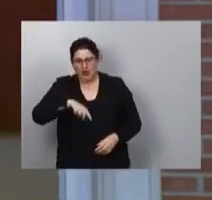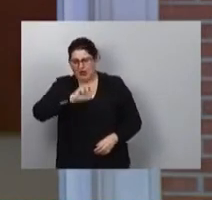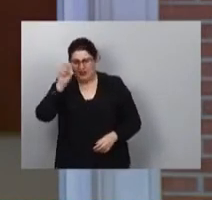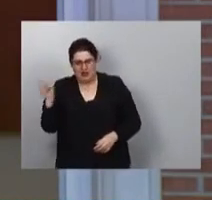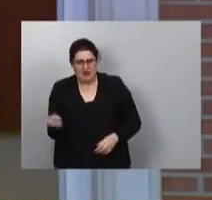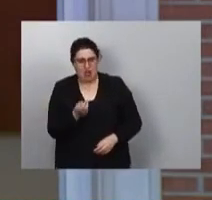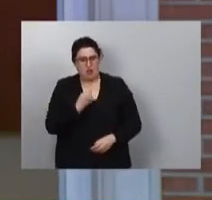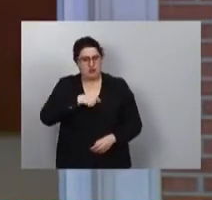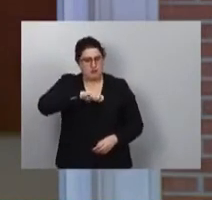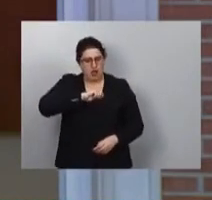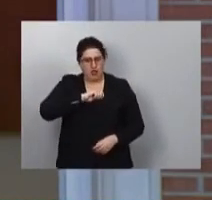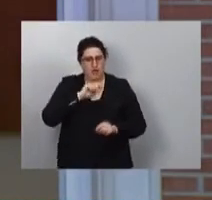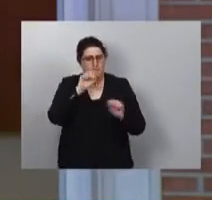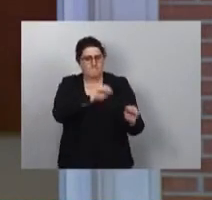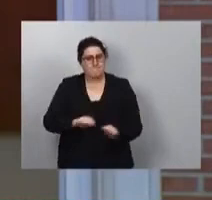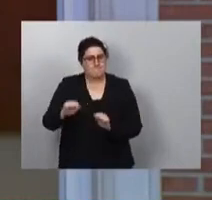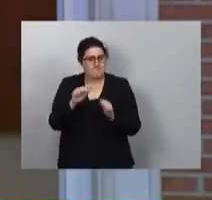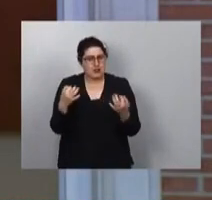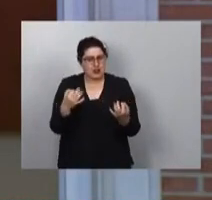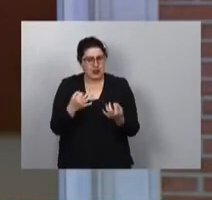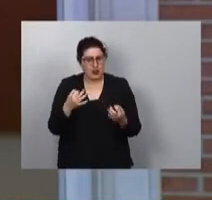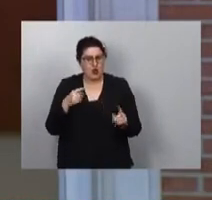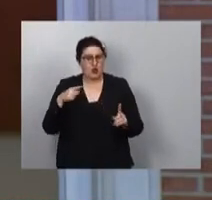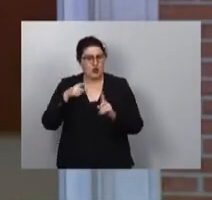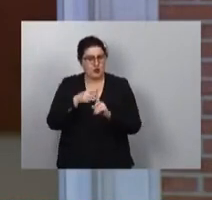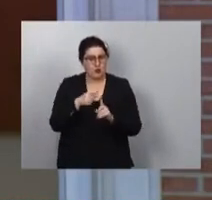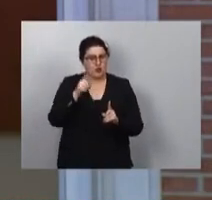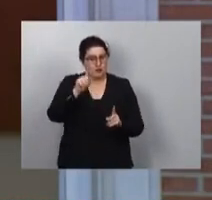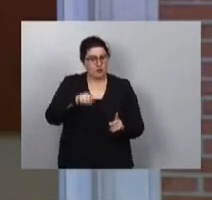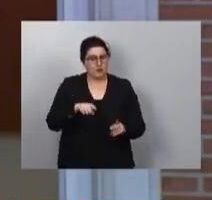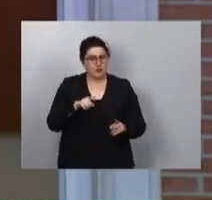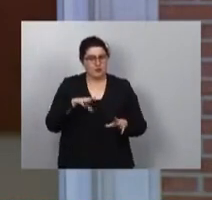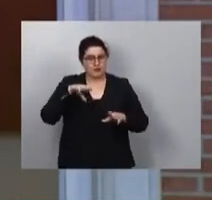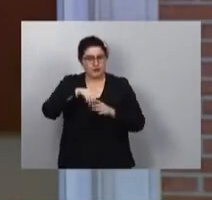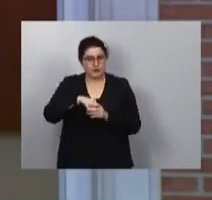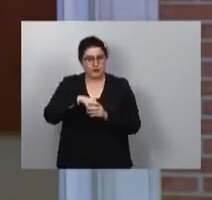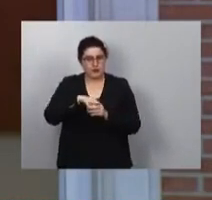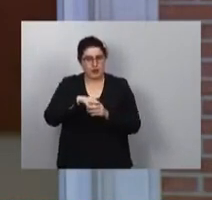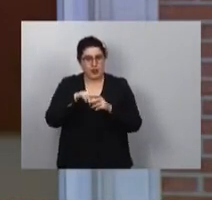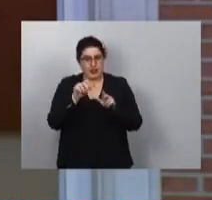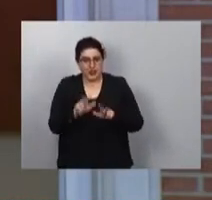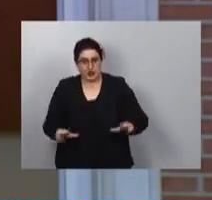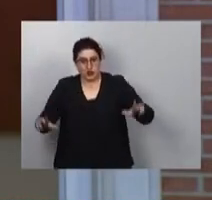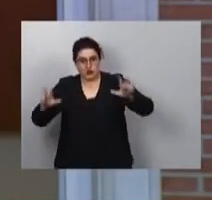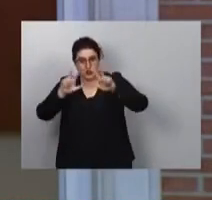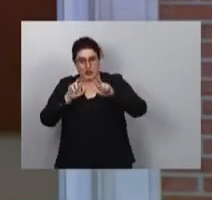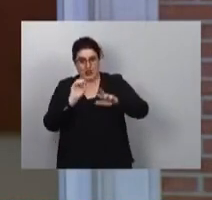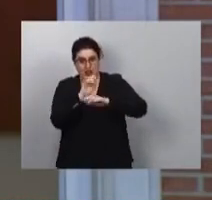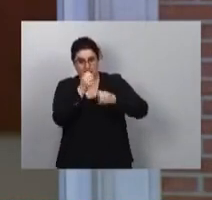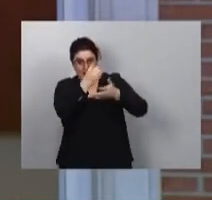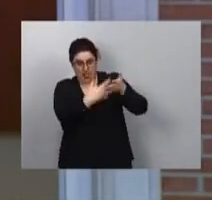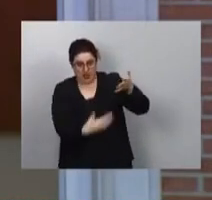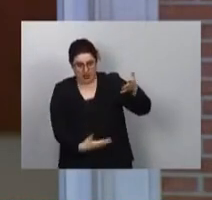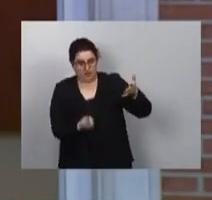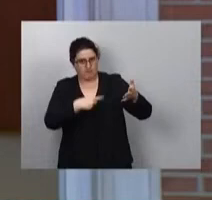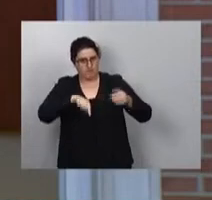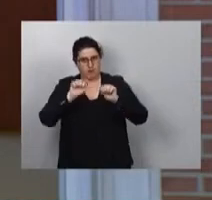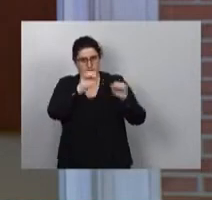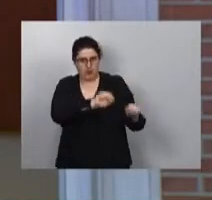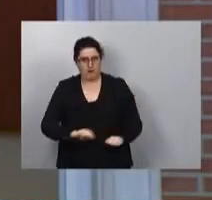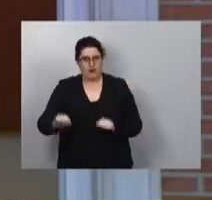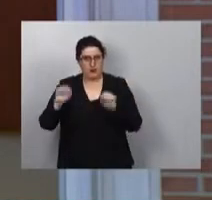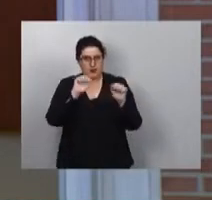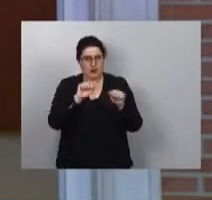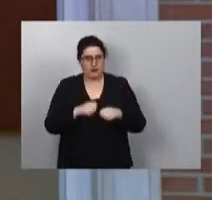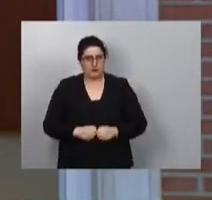por bueno por Sánchez y por zelenski admite que Ucrania tiene problemas de corrupción a pesar de lo cual el gobierno español Se compromete tanto a facilitar la entrada